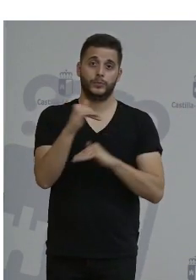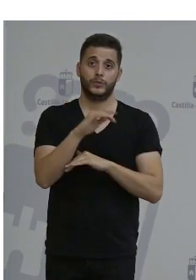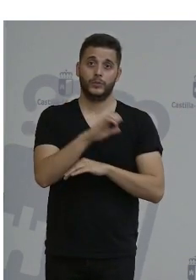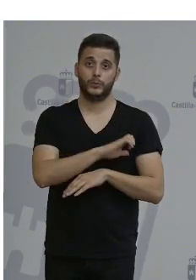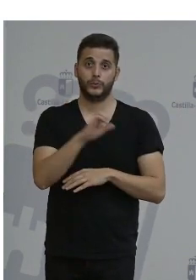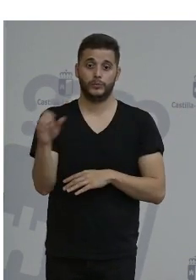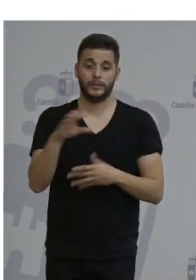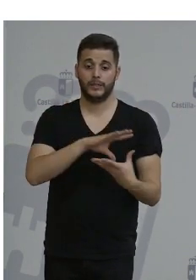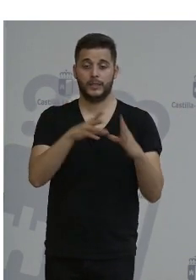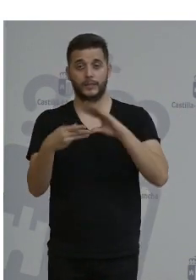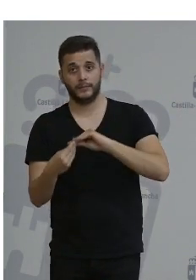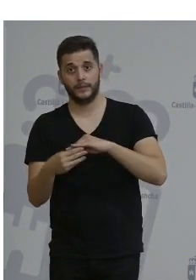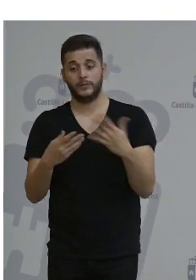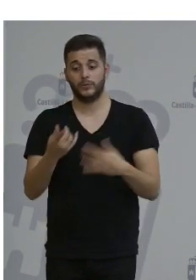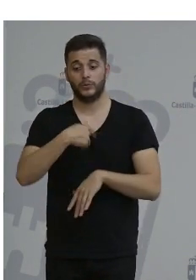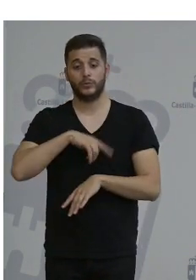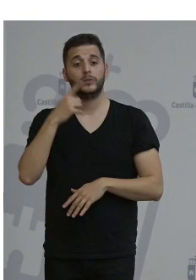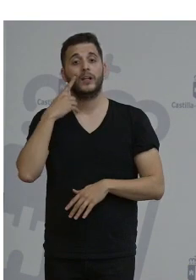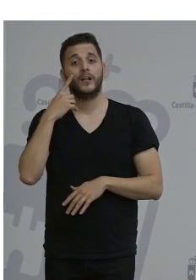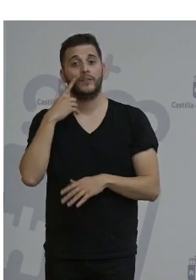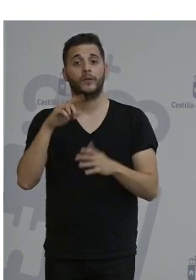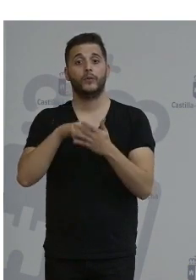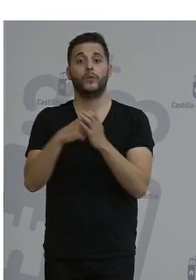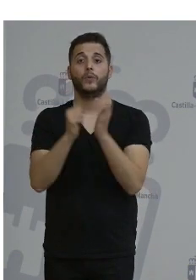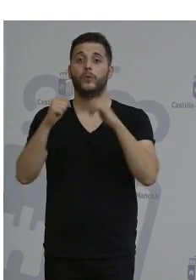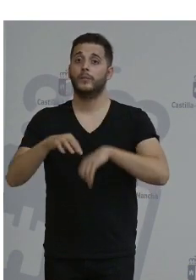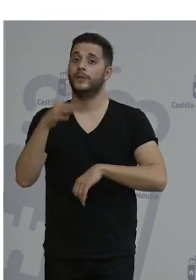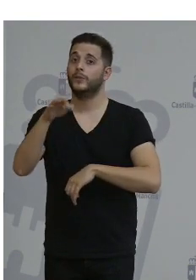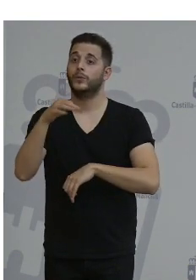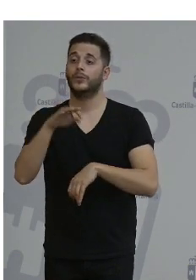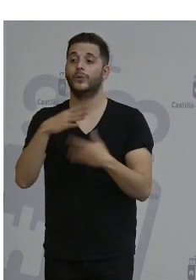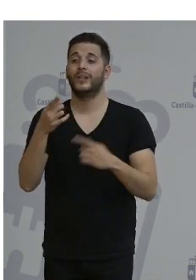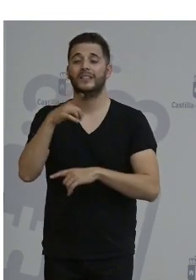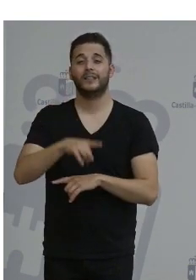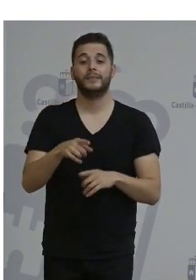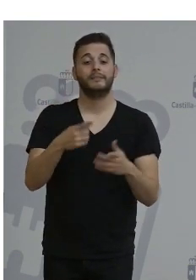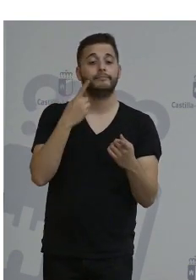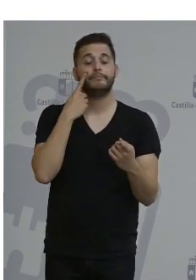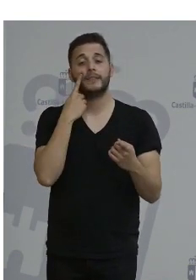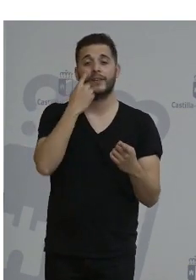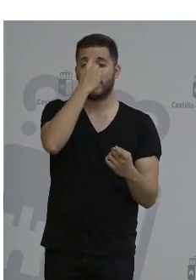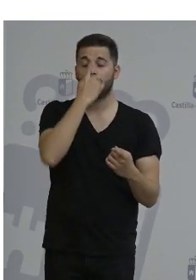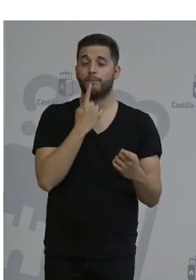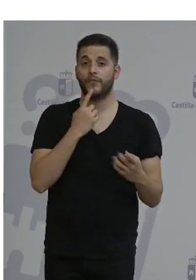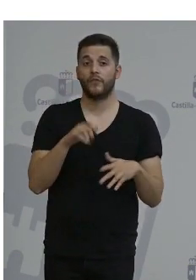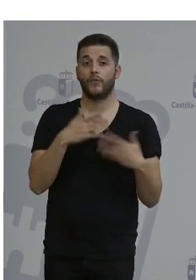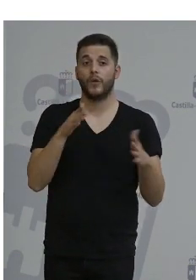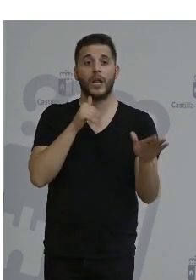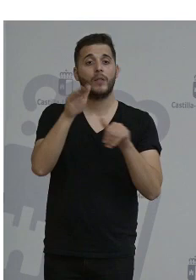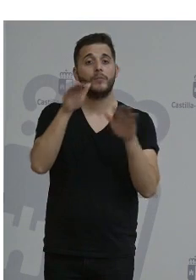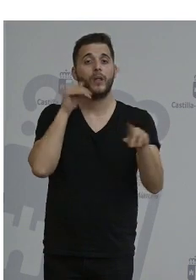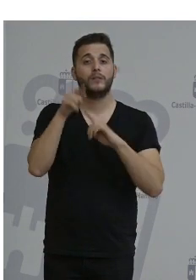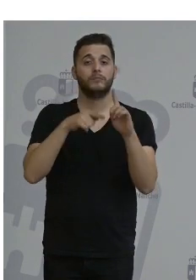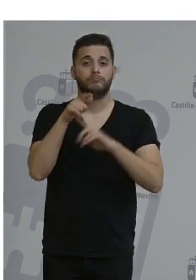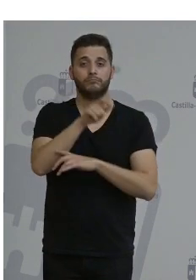ver cómo quedan encuadrados los trabajadores del convenio único y también definir perfiles de dónde podemos convocar las plazas para